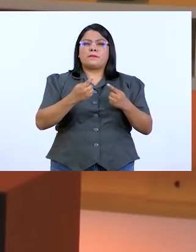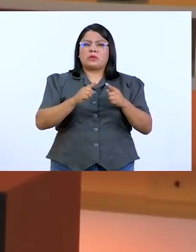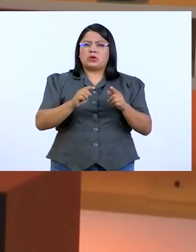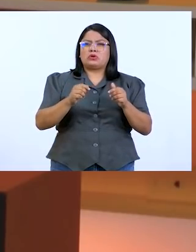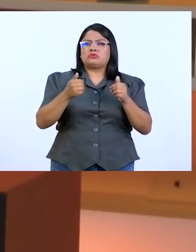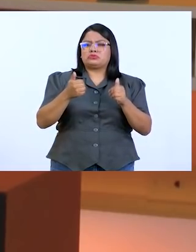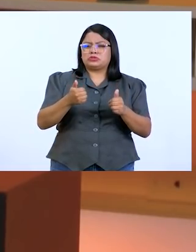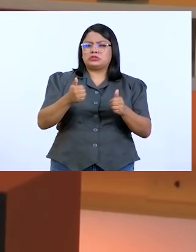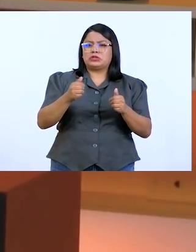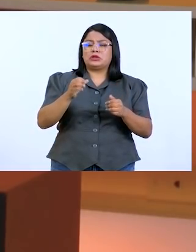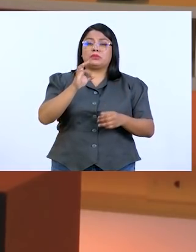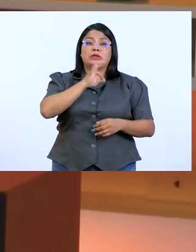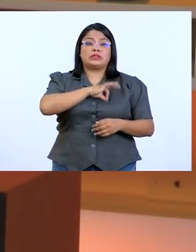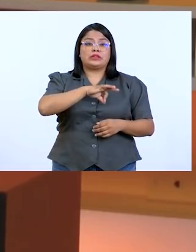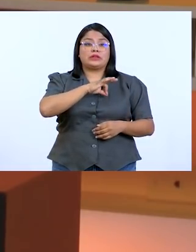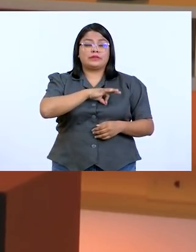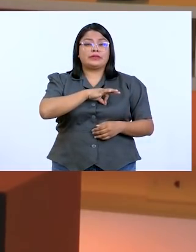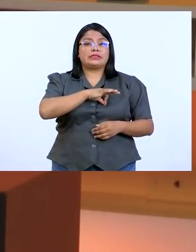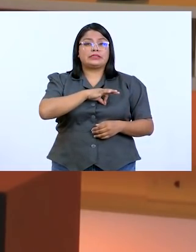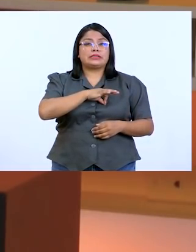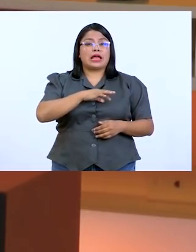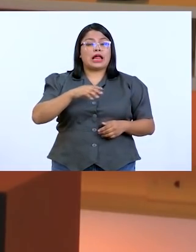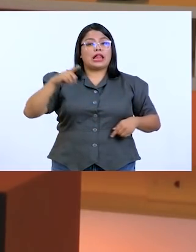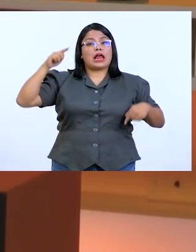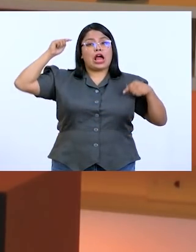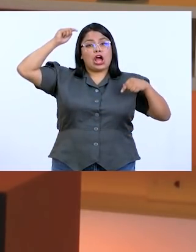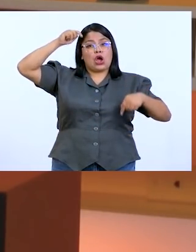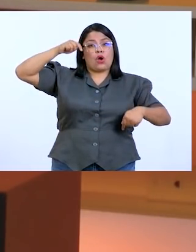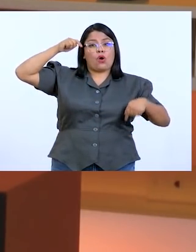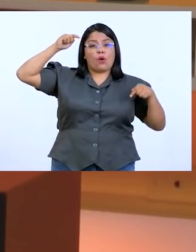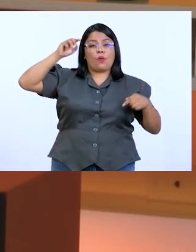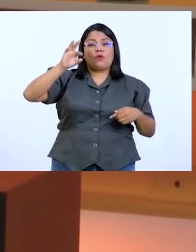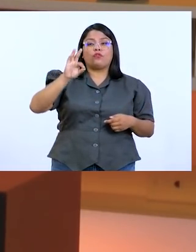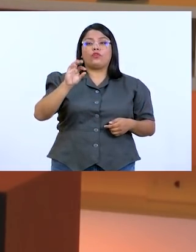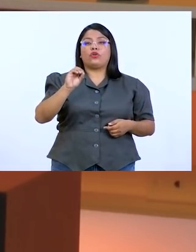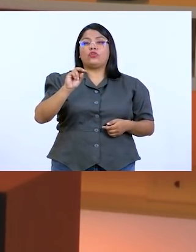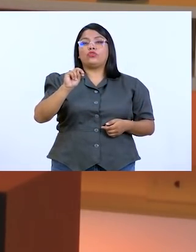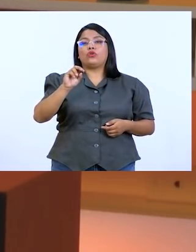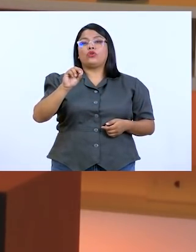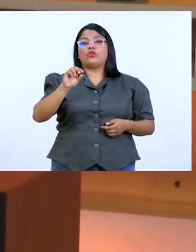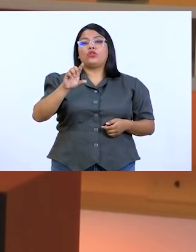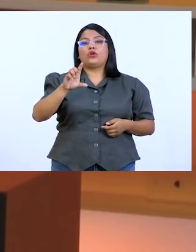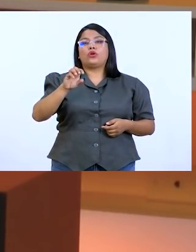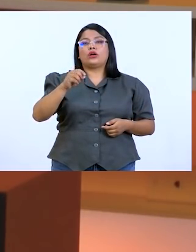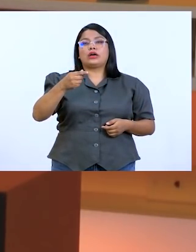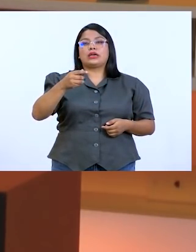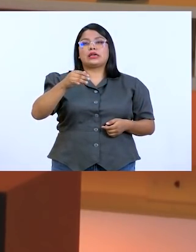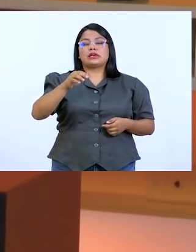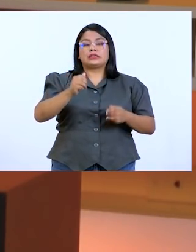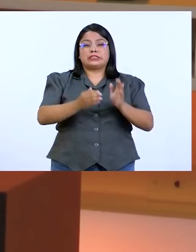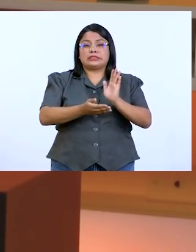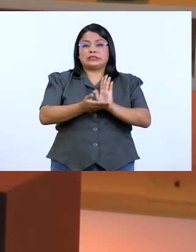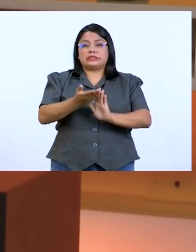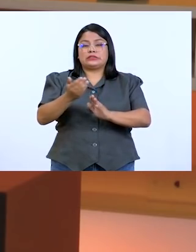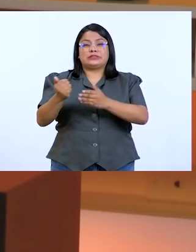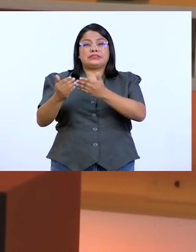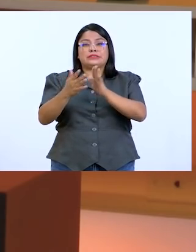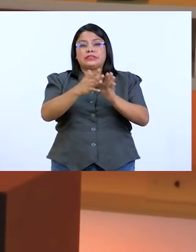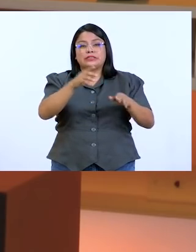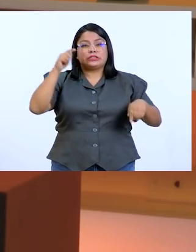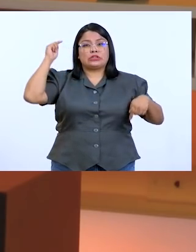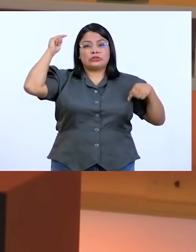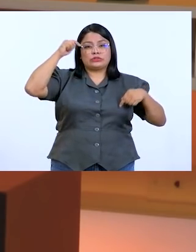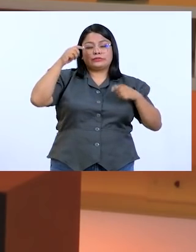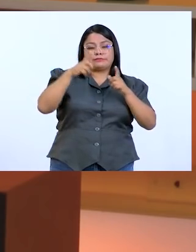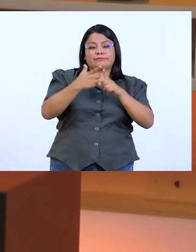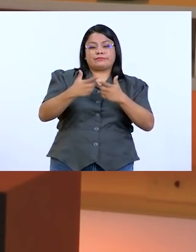pero que privilegian, sobre todo, la conciencia fonológica y el desarrollo de los diferentes niveles de